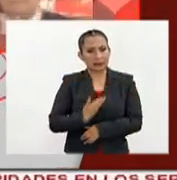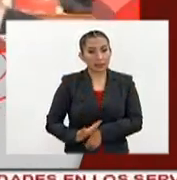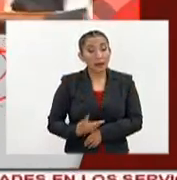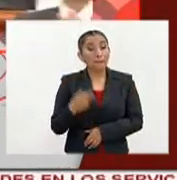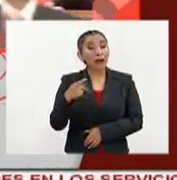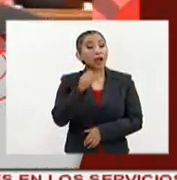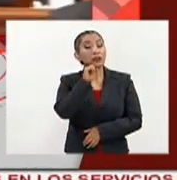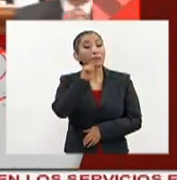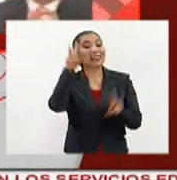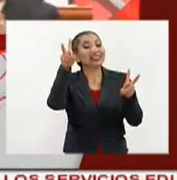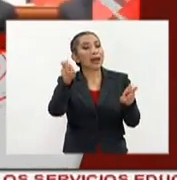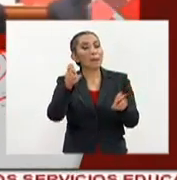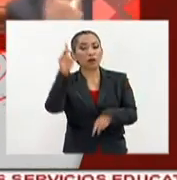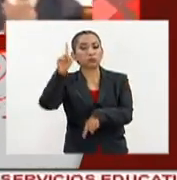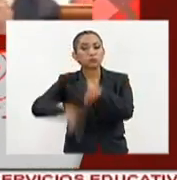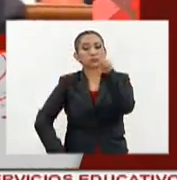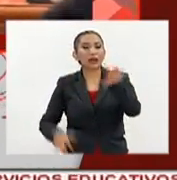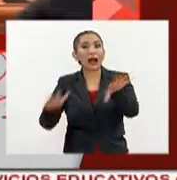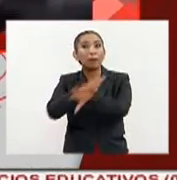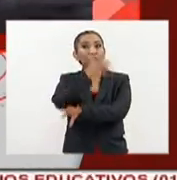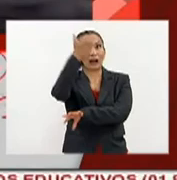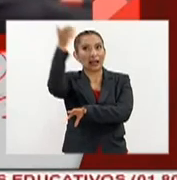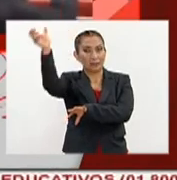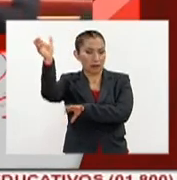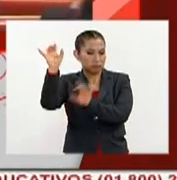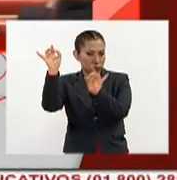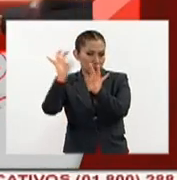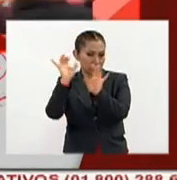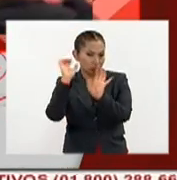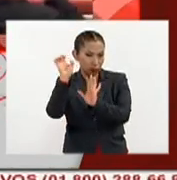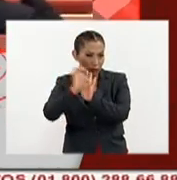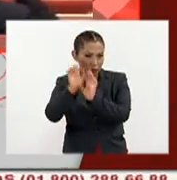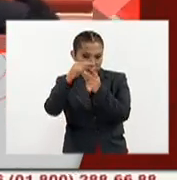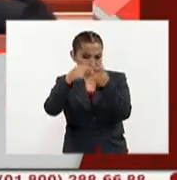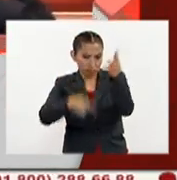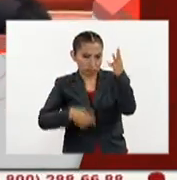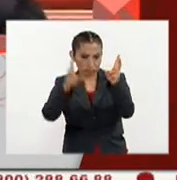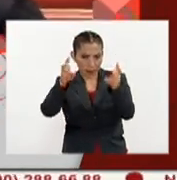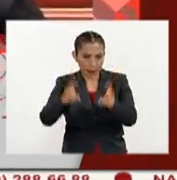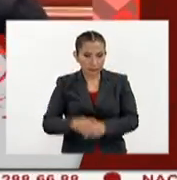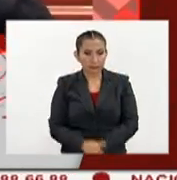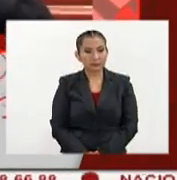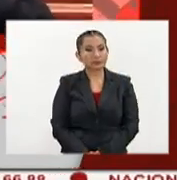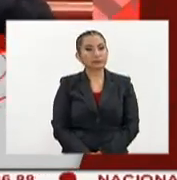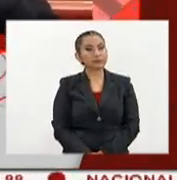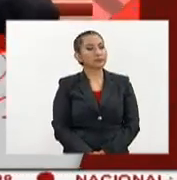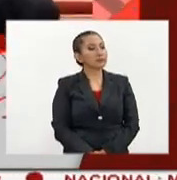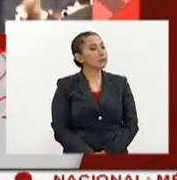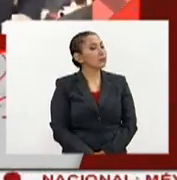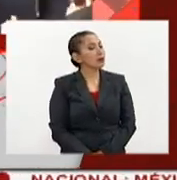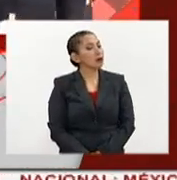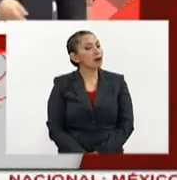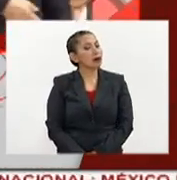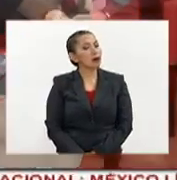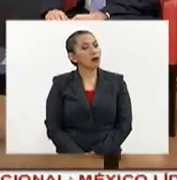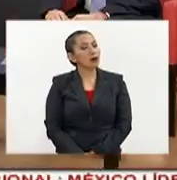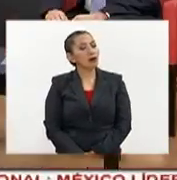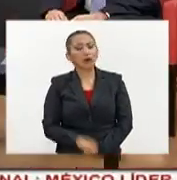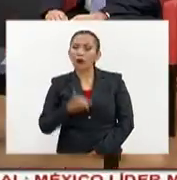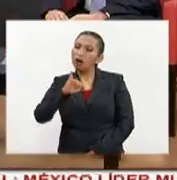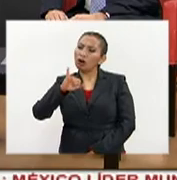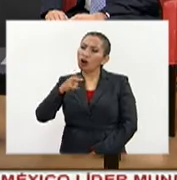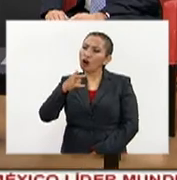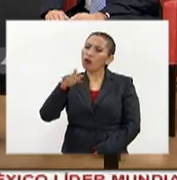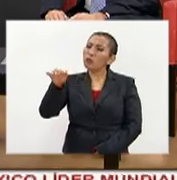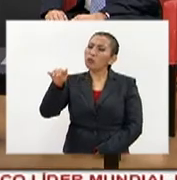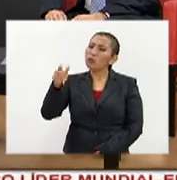pero sobre todo el tema del combate al cambio climático, por decirte algunos aspectos, ¿no? Claro. Jorge, y China no deja de ser